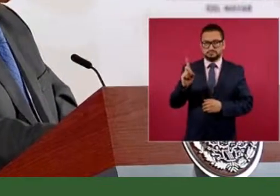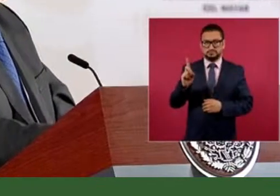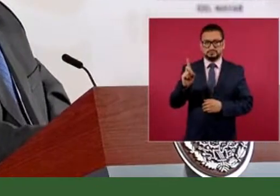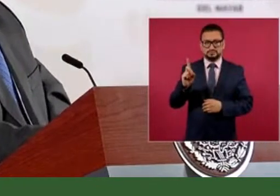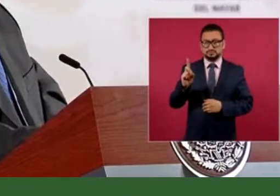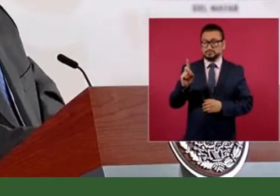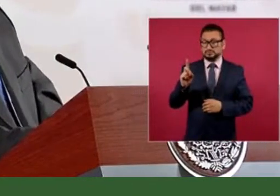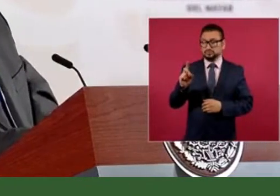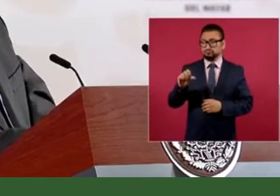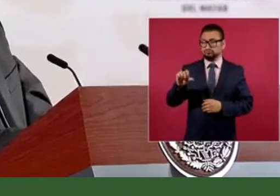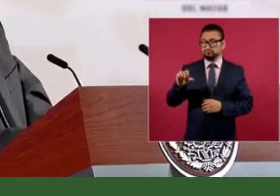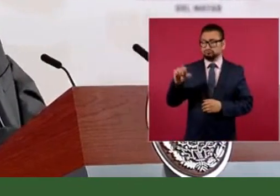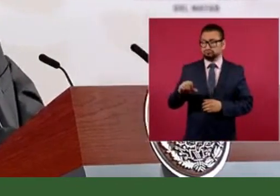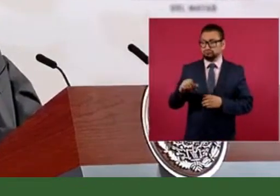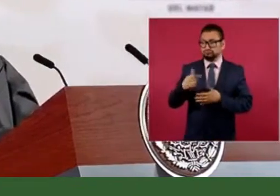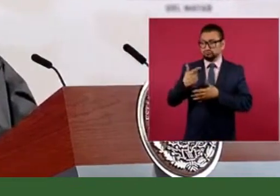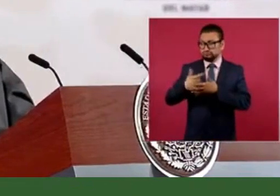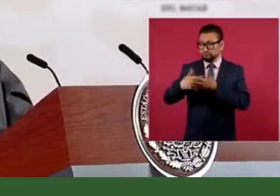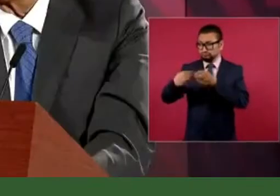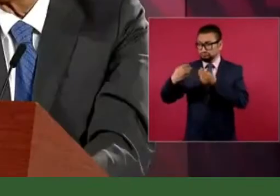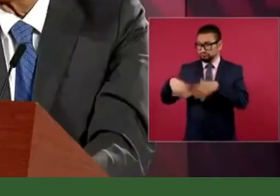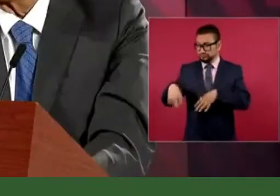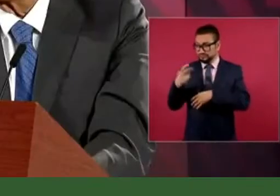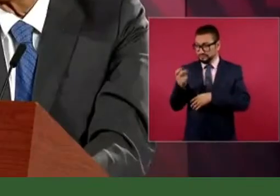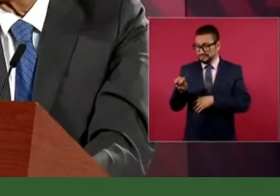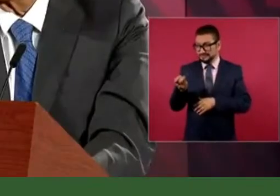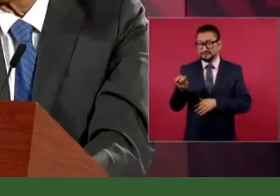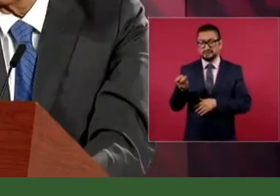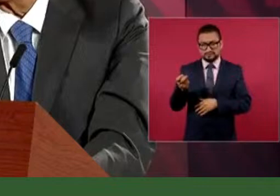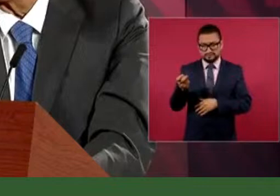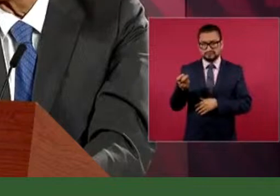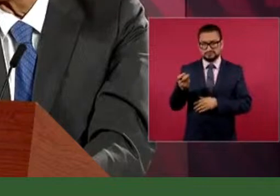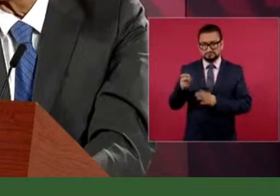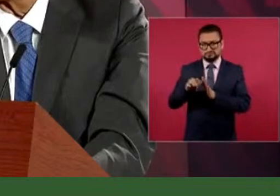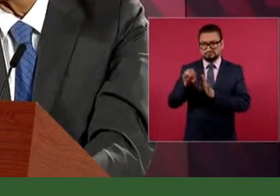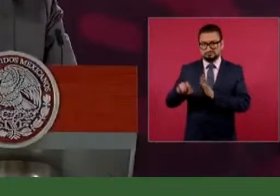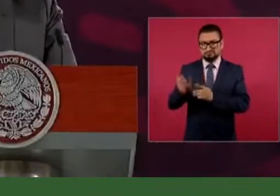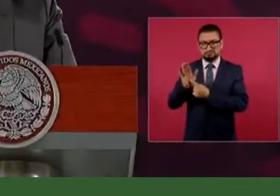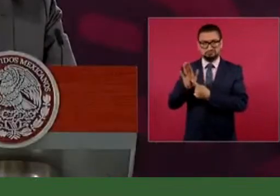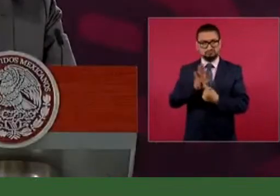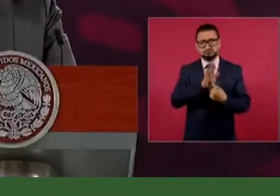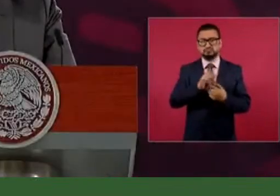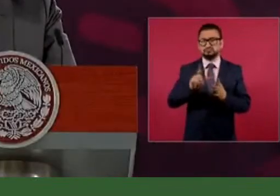perdiera su registro sirva de lección